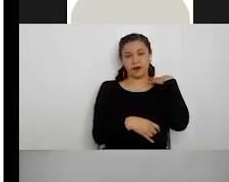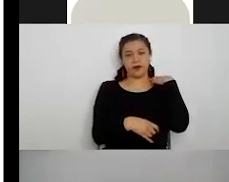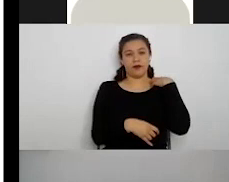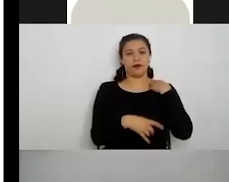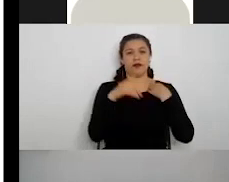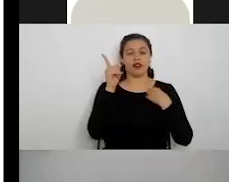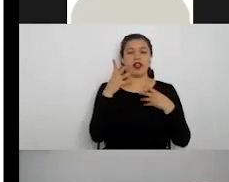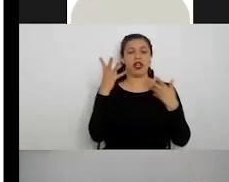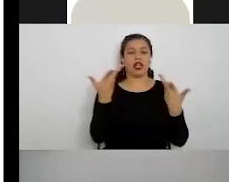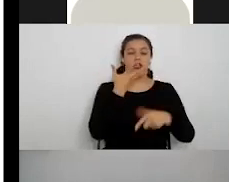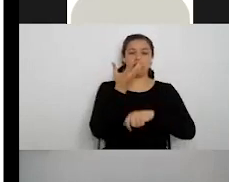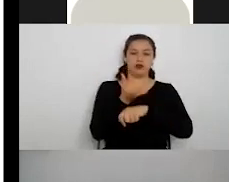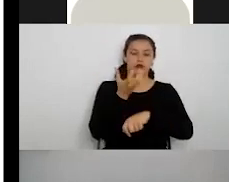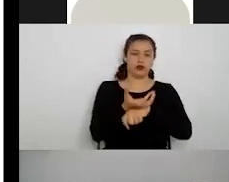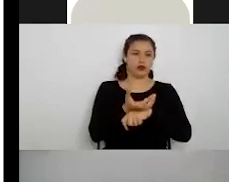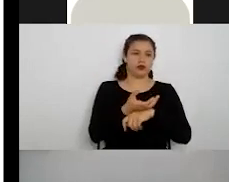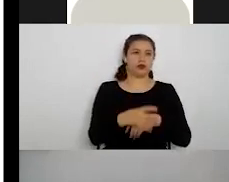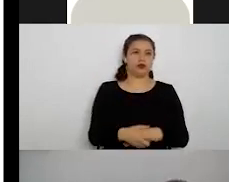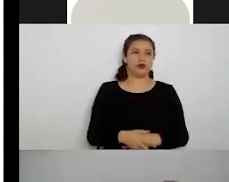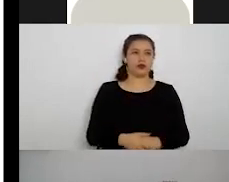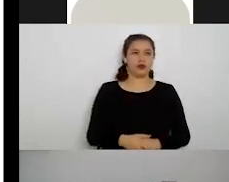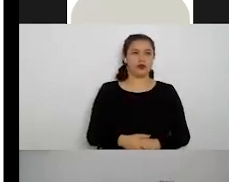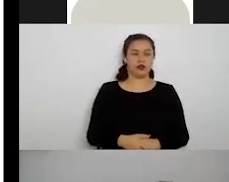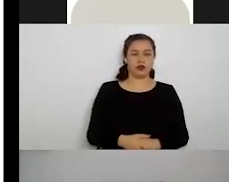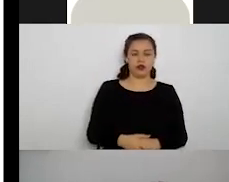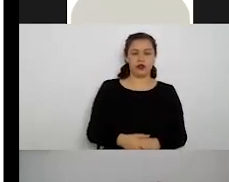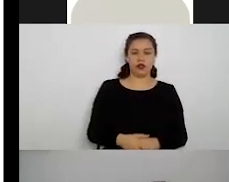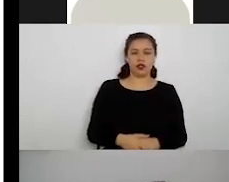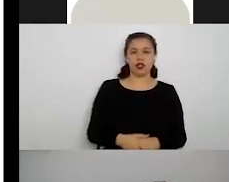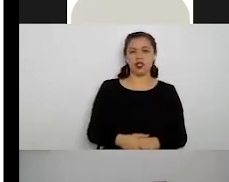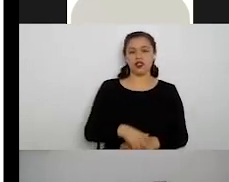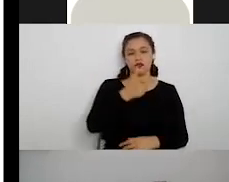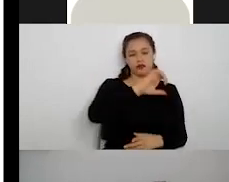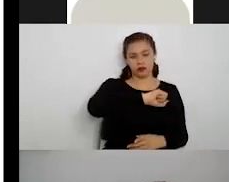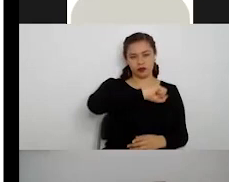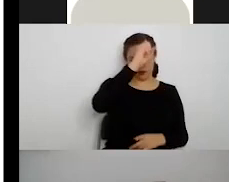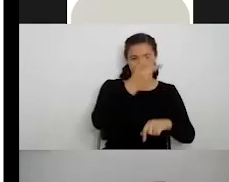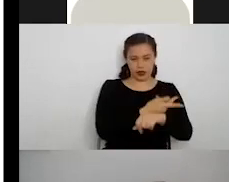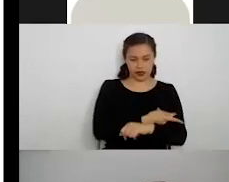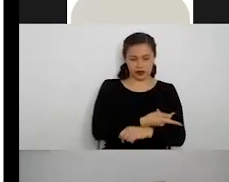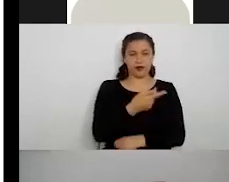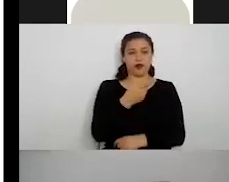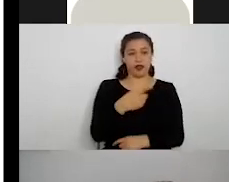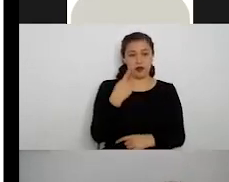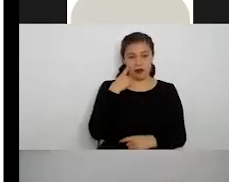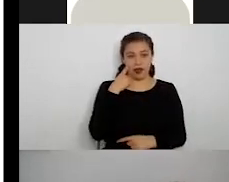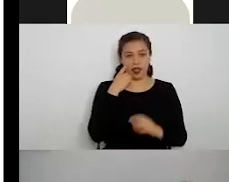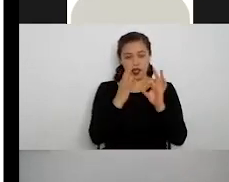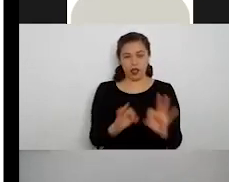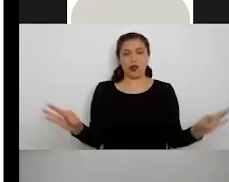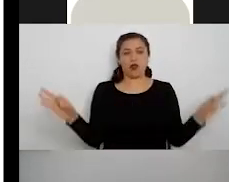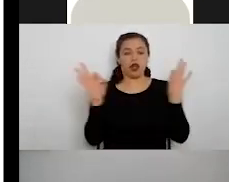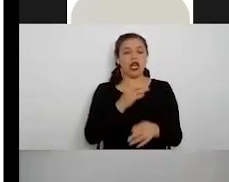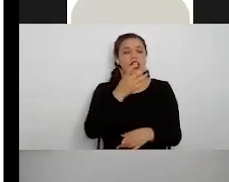Unidos ha sufrido la inflación, muy importante, Estados Unidos y es un país